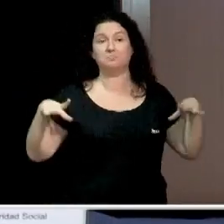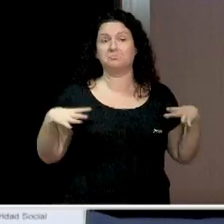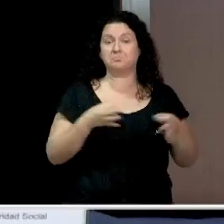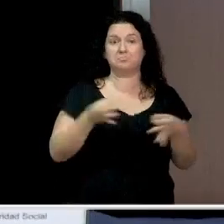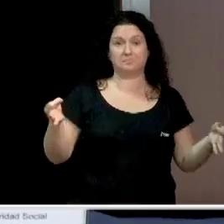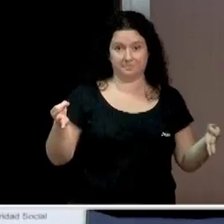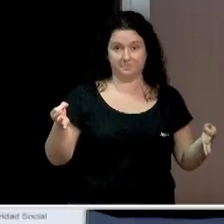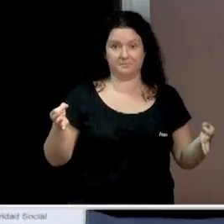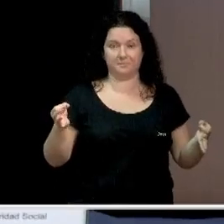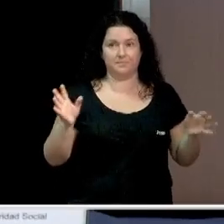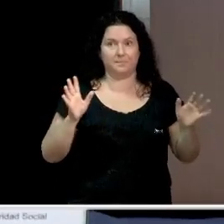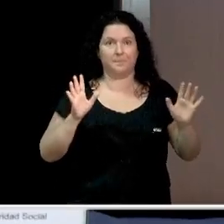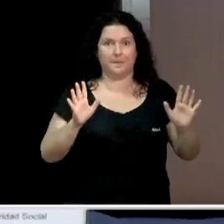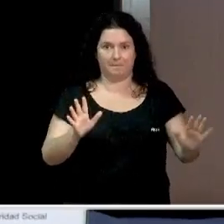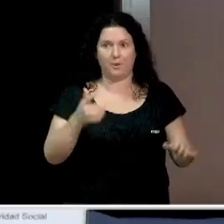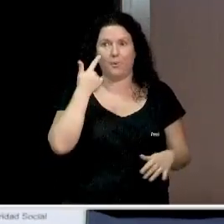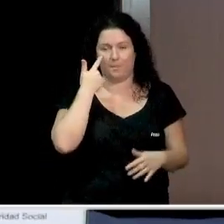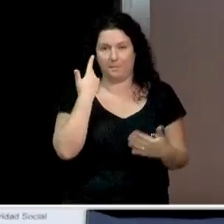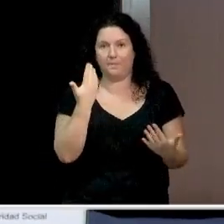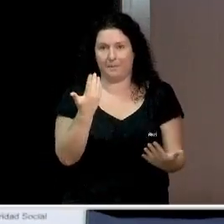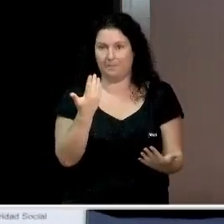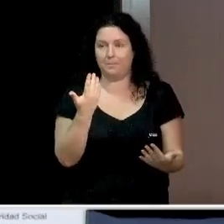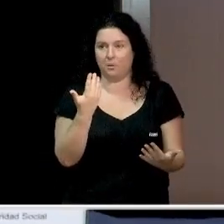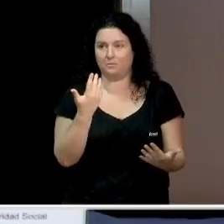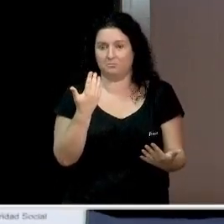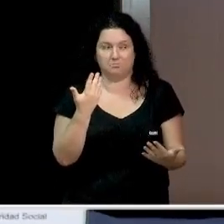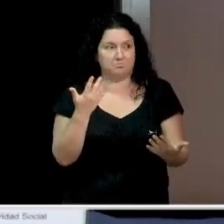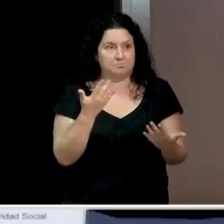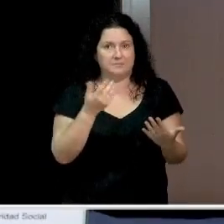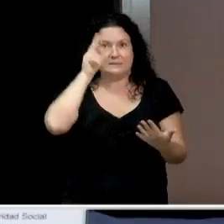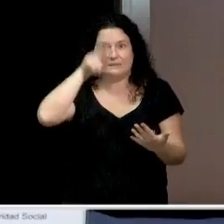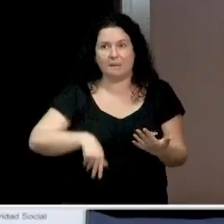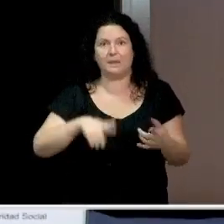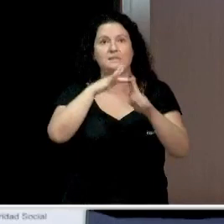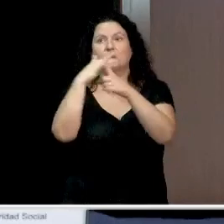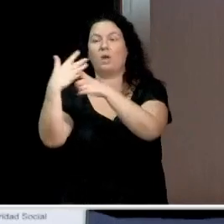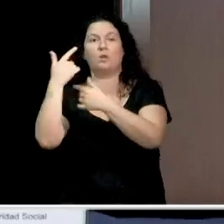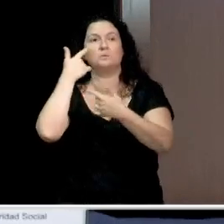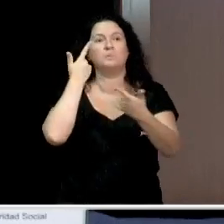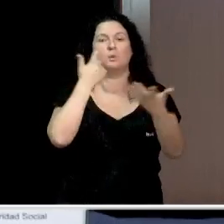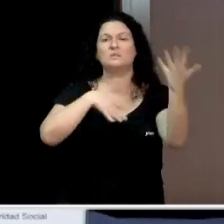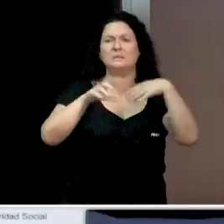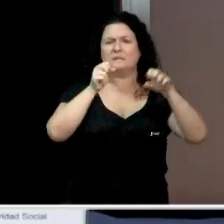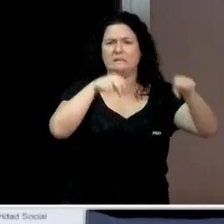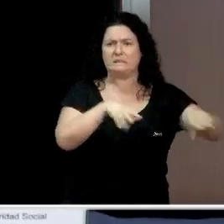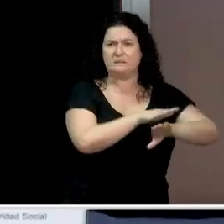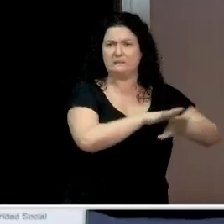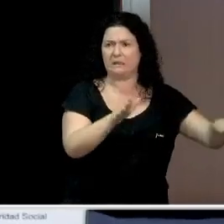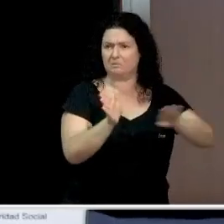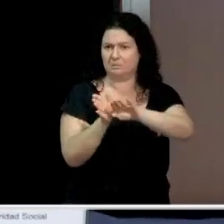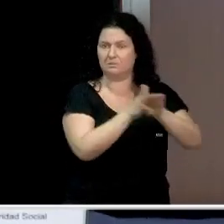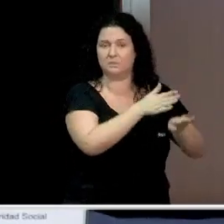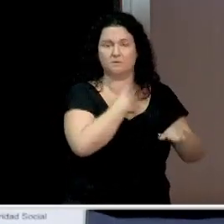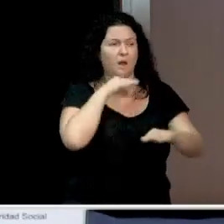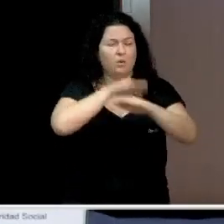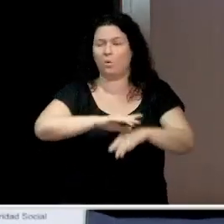es sobrecogedor el frecuente incumplimiento sin más, es decir, sin esgrimir causas de exoneración de la obligación legal de reserva